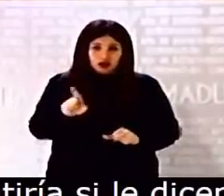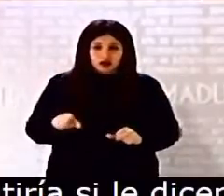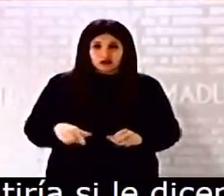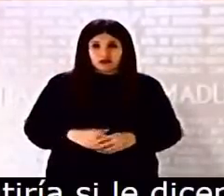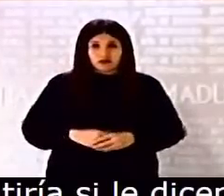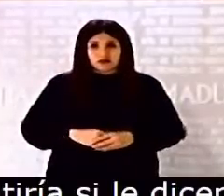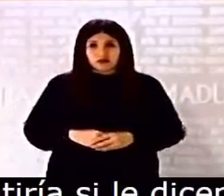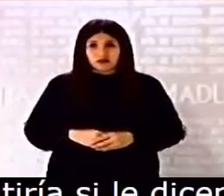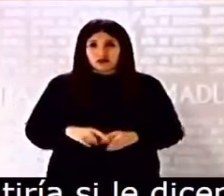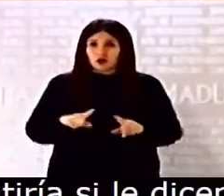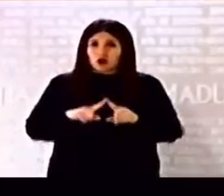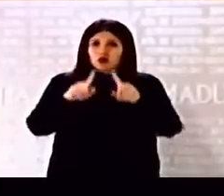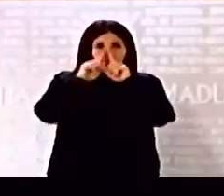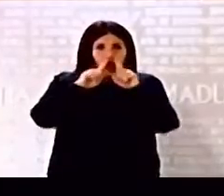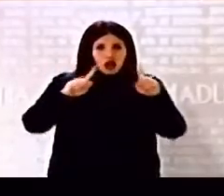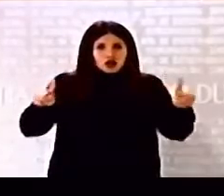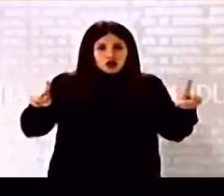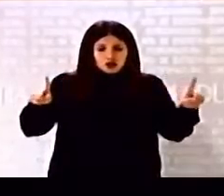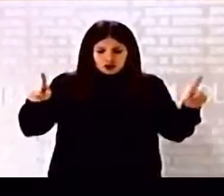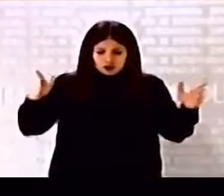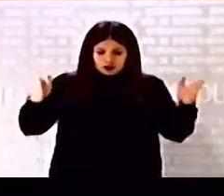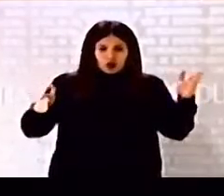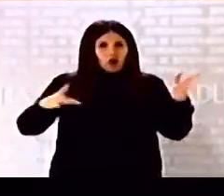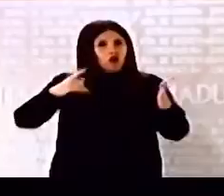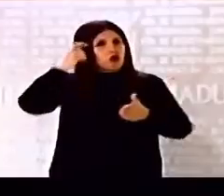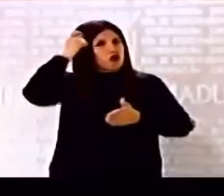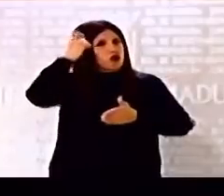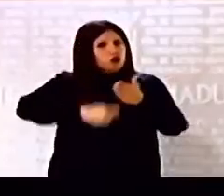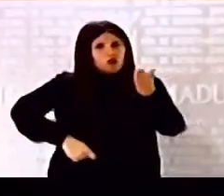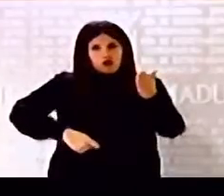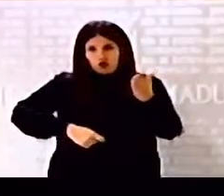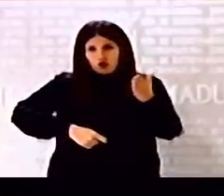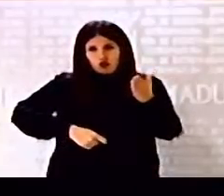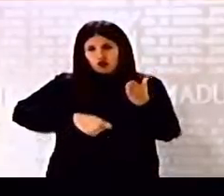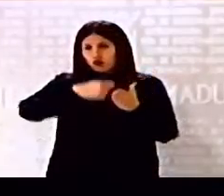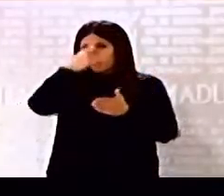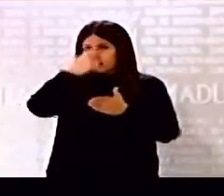Ha sido un año muy duro, muy duro.